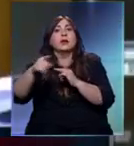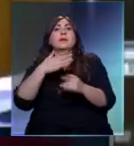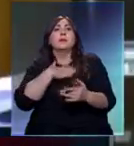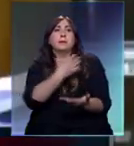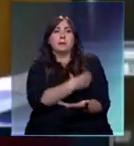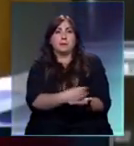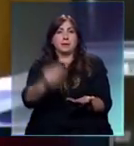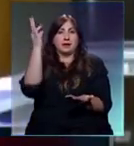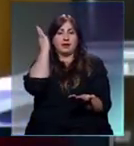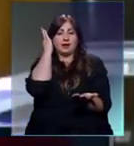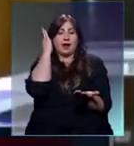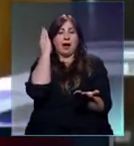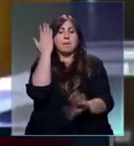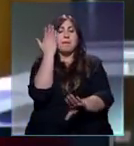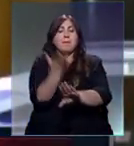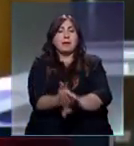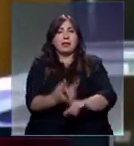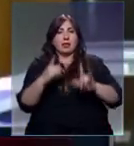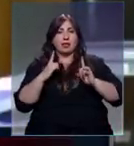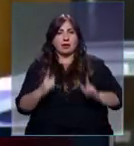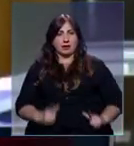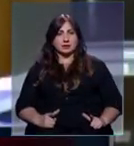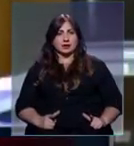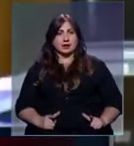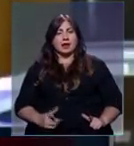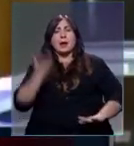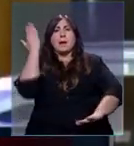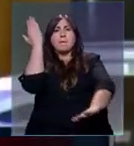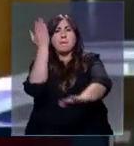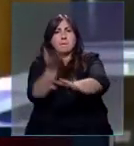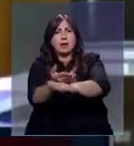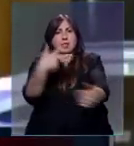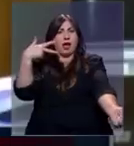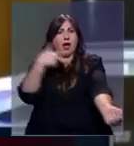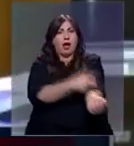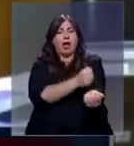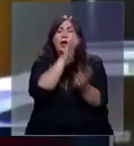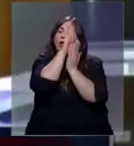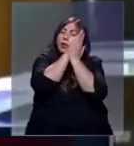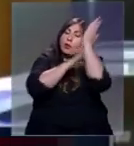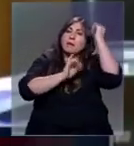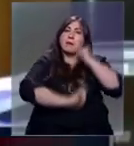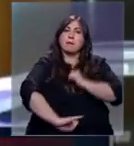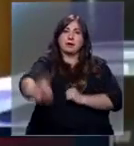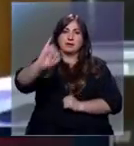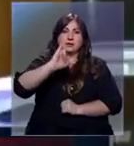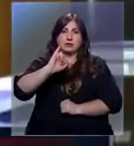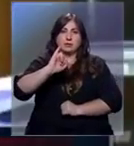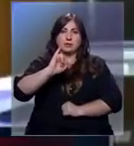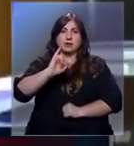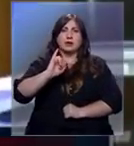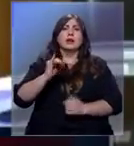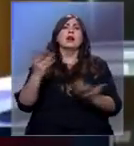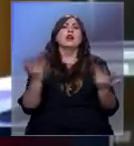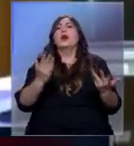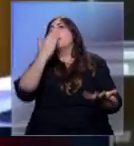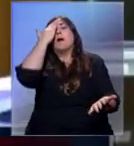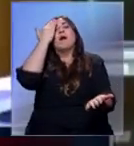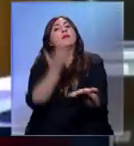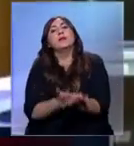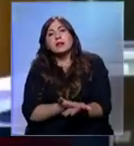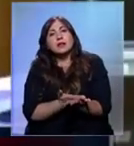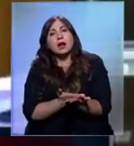hija exige descanso. Pide una inyección que la duerma para siempre. ¿Cómo enfrentamos esto?